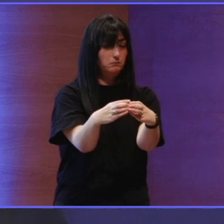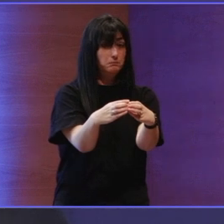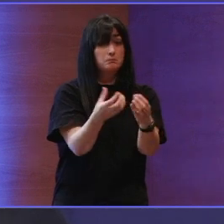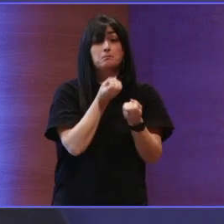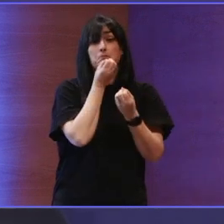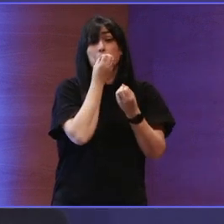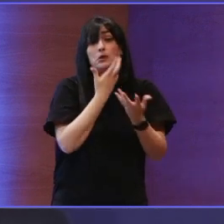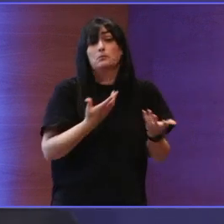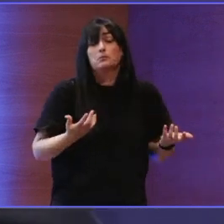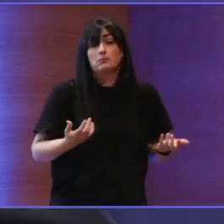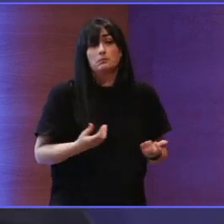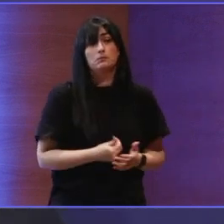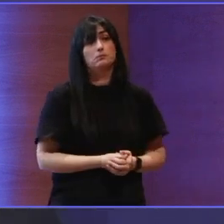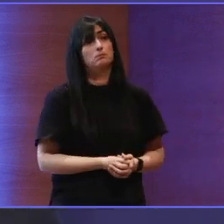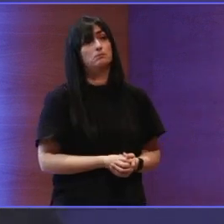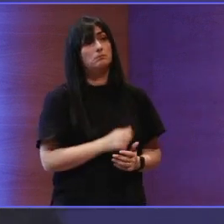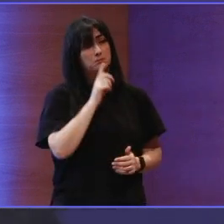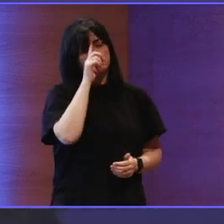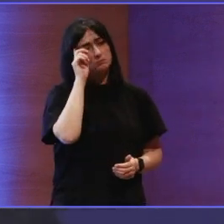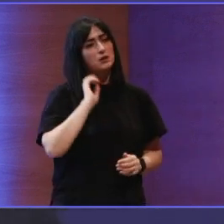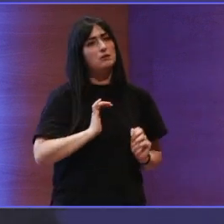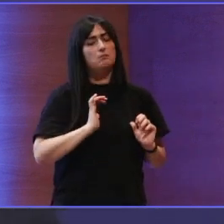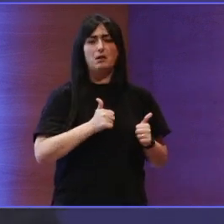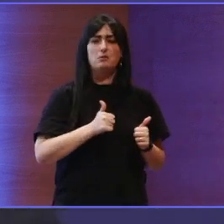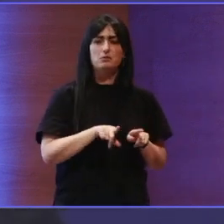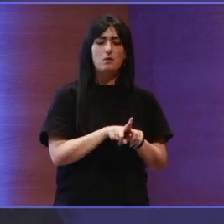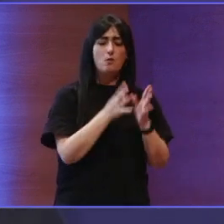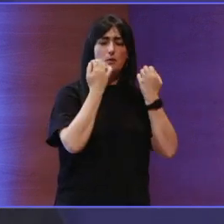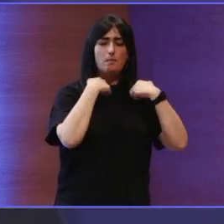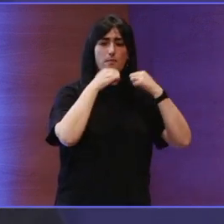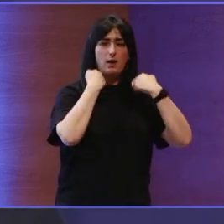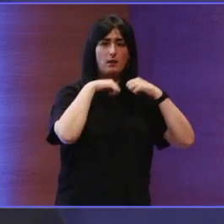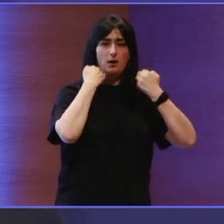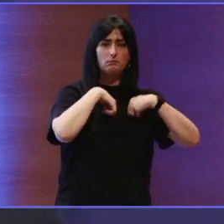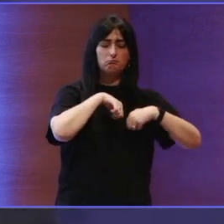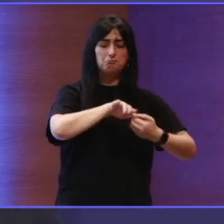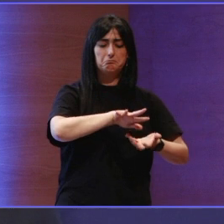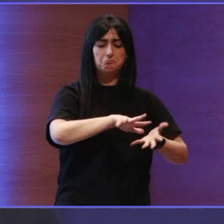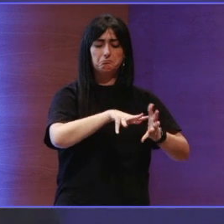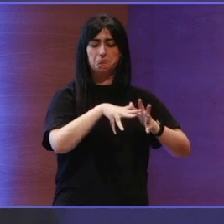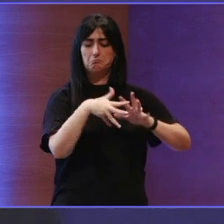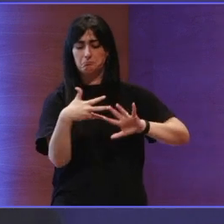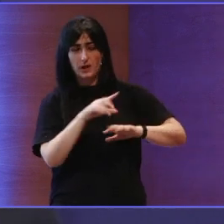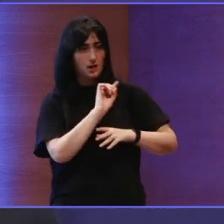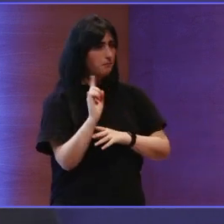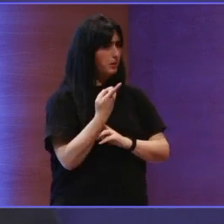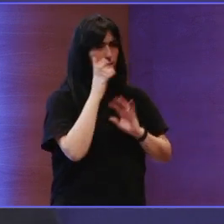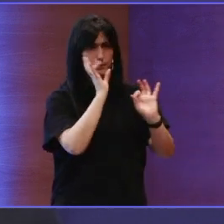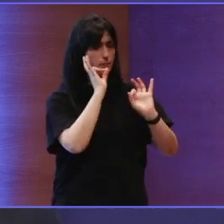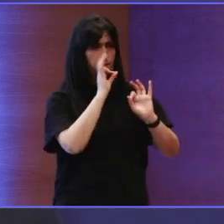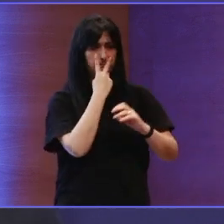bueno Y empezamos a instaurar una práctica el primer riesgo con el que nos encontramos es el